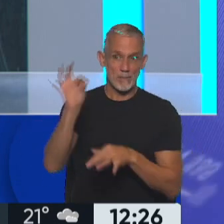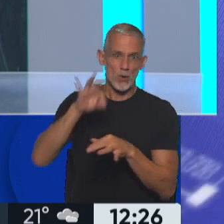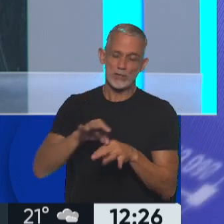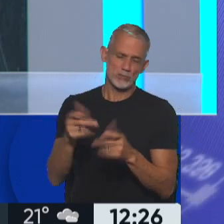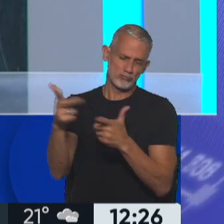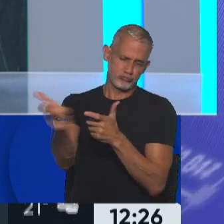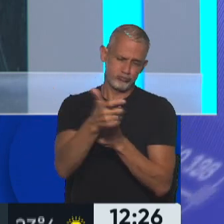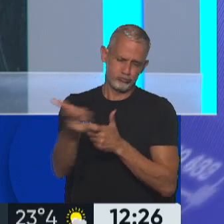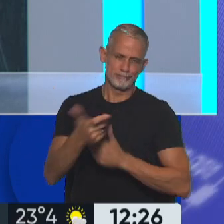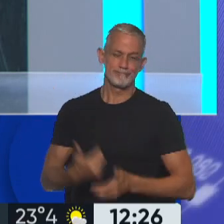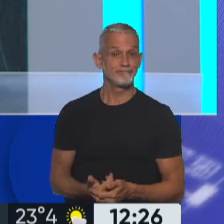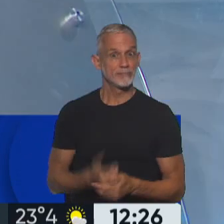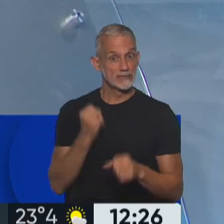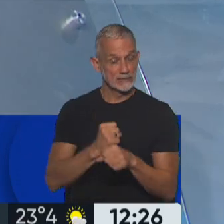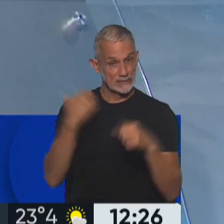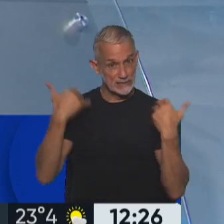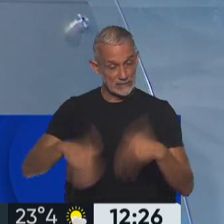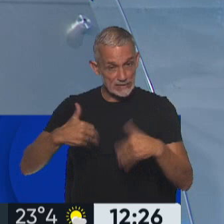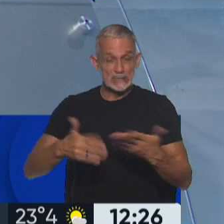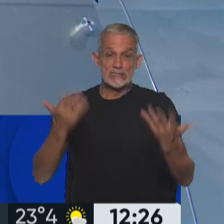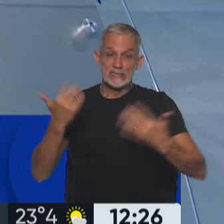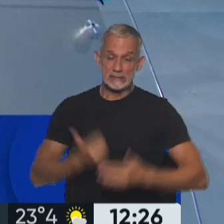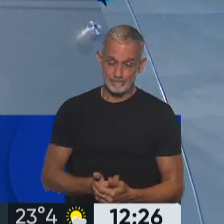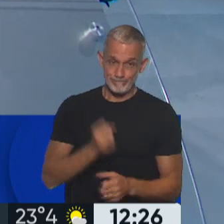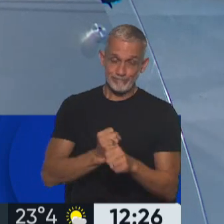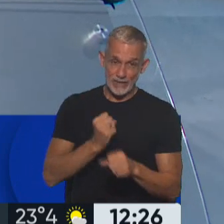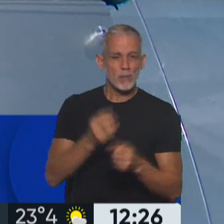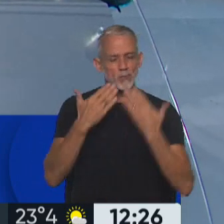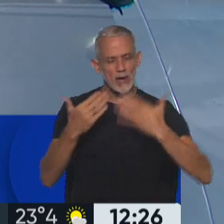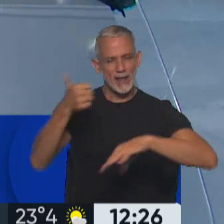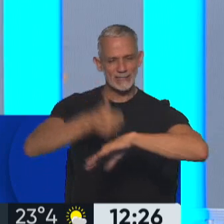derribarlo. Qué trabajo. Sí, la verdad que sí. Qué trabajo, doctor. Bueno, doctor, gracias por su presencia.